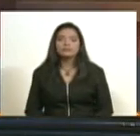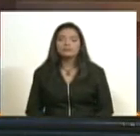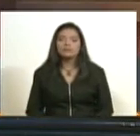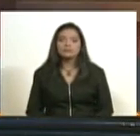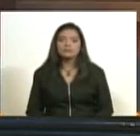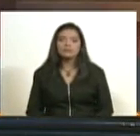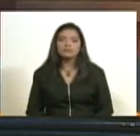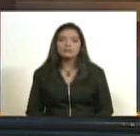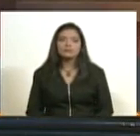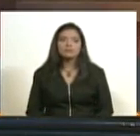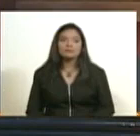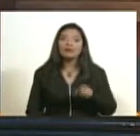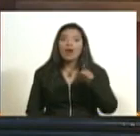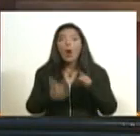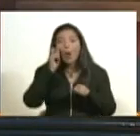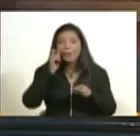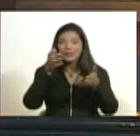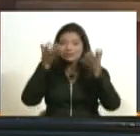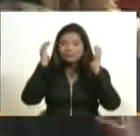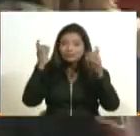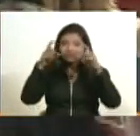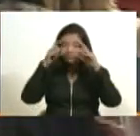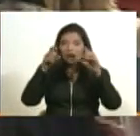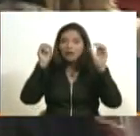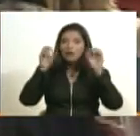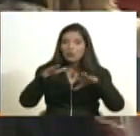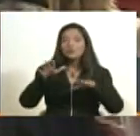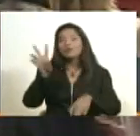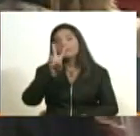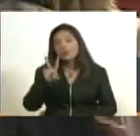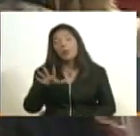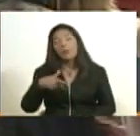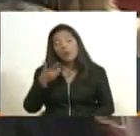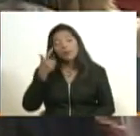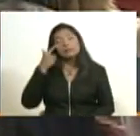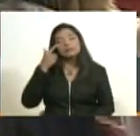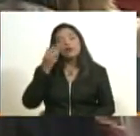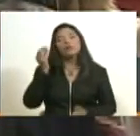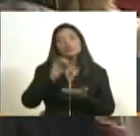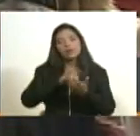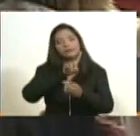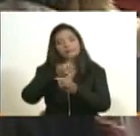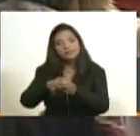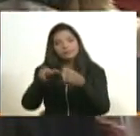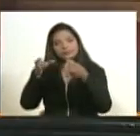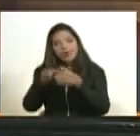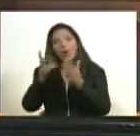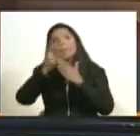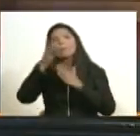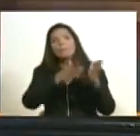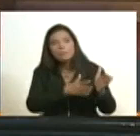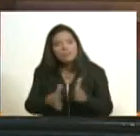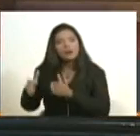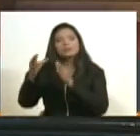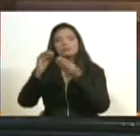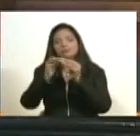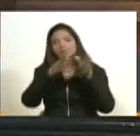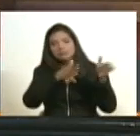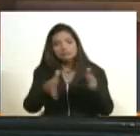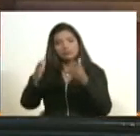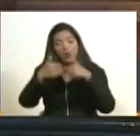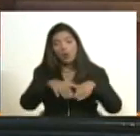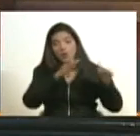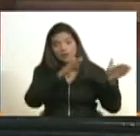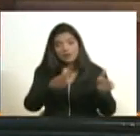Que Luis Almagro renuncie y Venezuela podría pensar su retorno a la OEA para un plan de reestructuración,